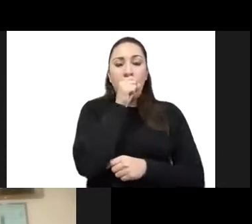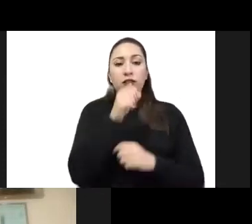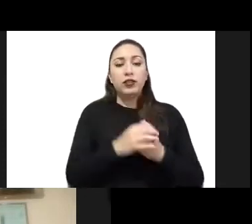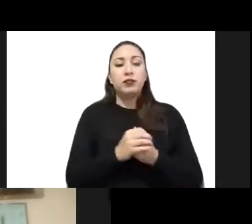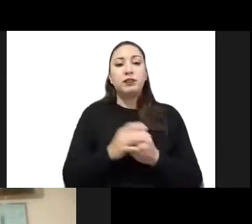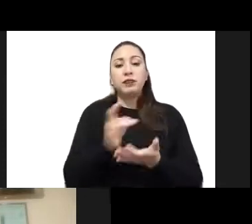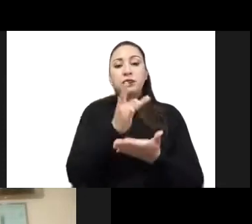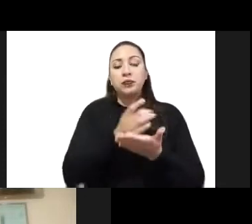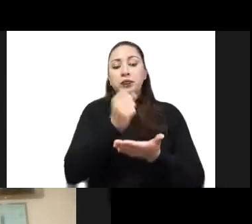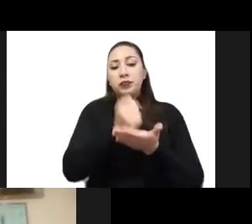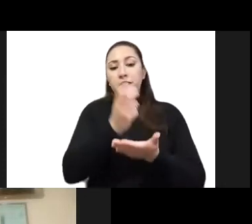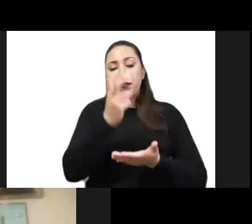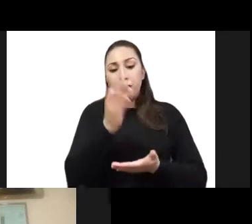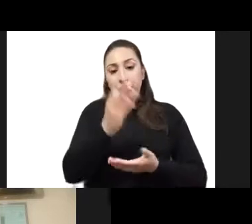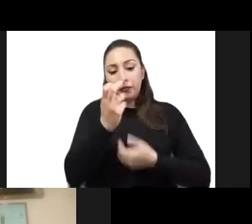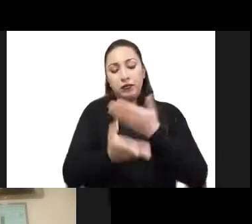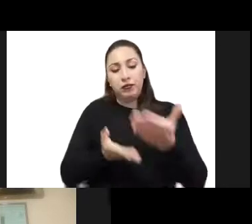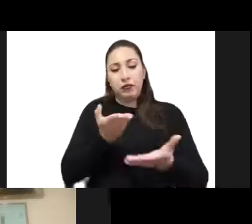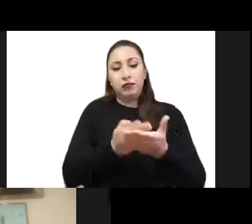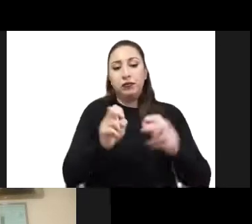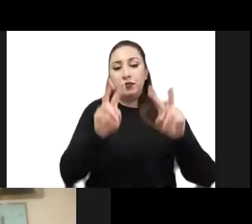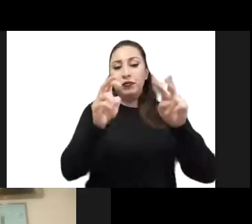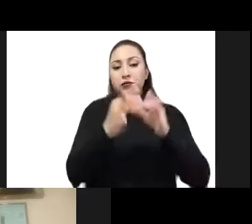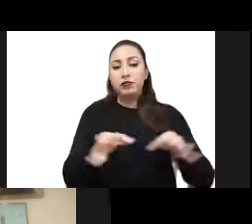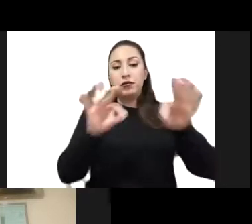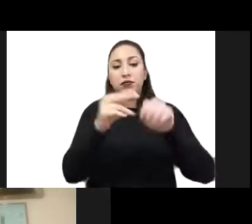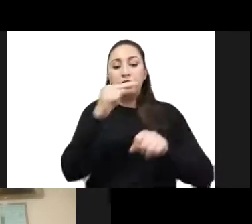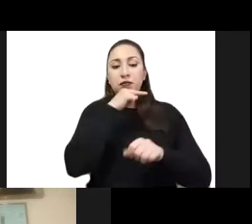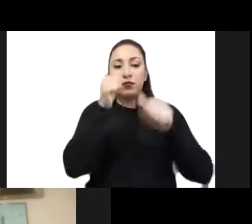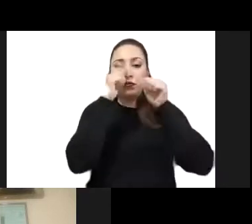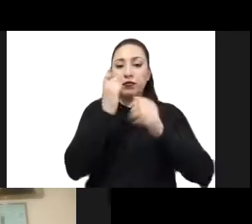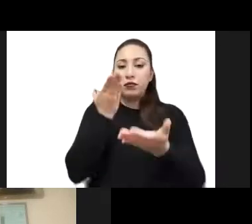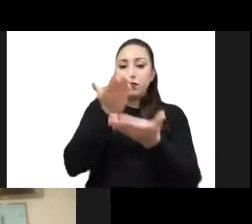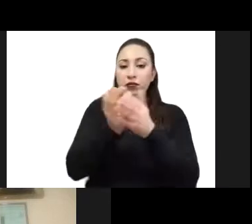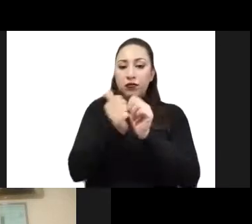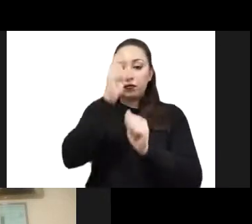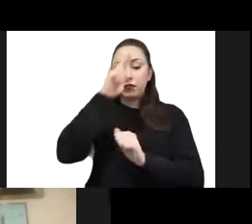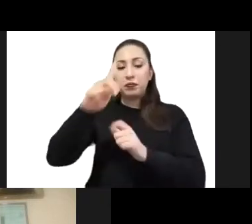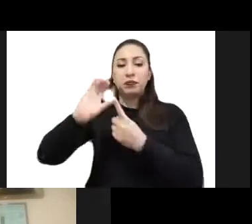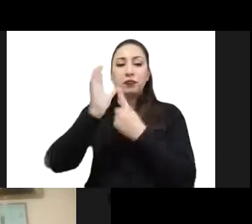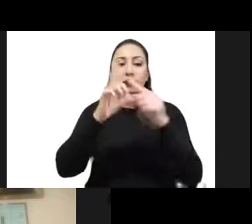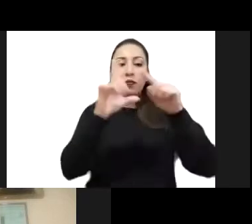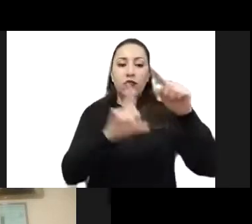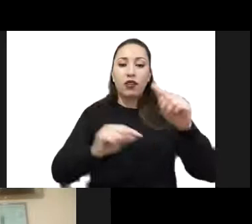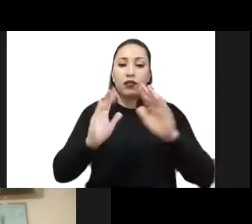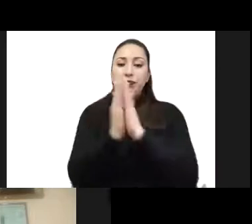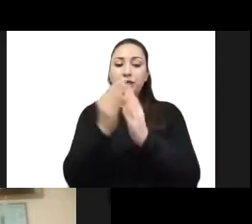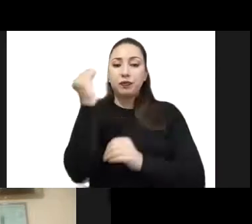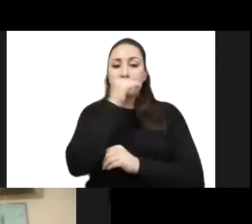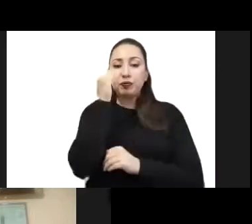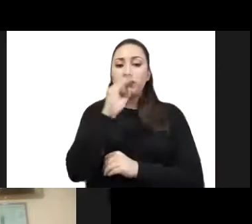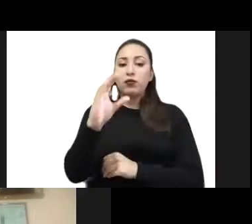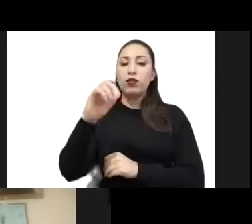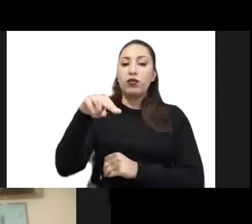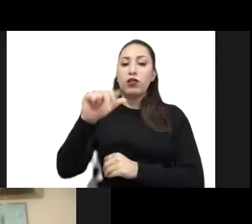la proposición con punto de acuerdo por la que se exhorta a la Comisión Nacional de Libros Gratuitos CONALITEG que